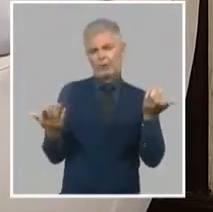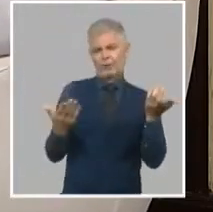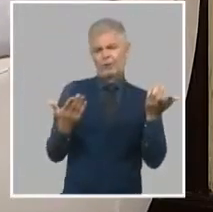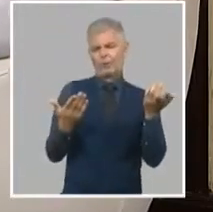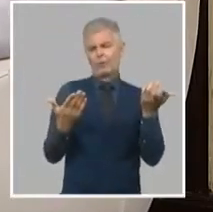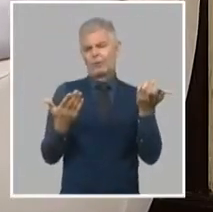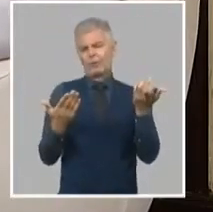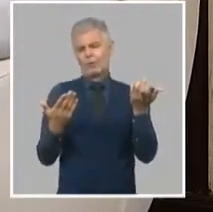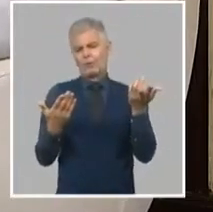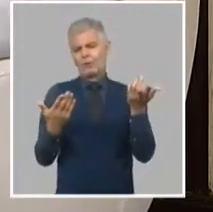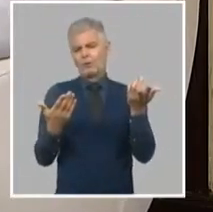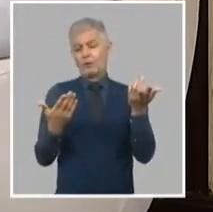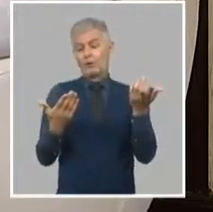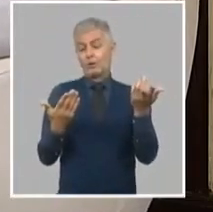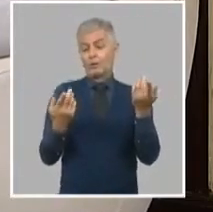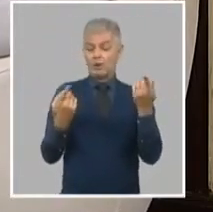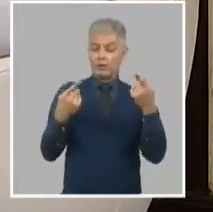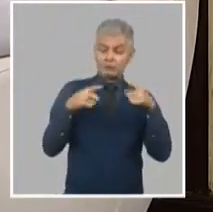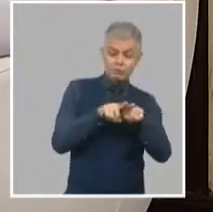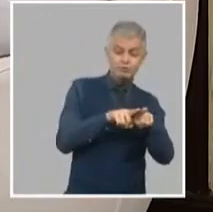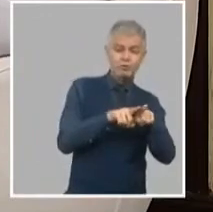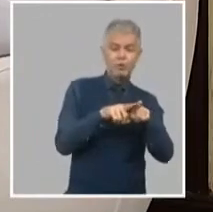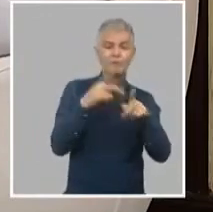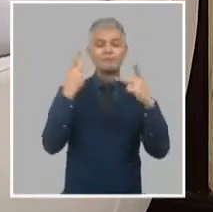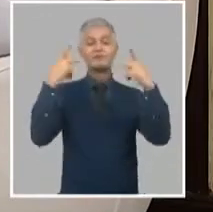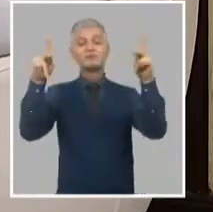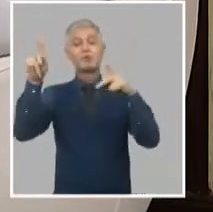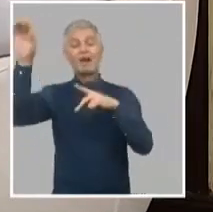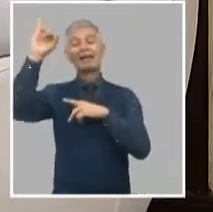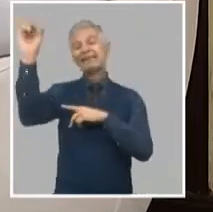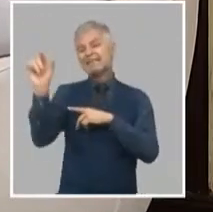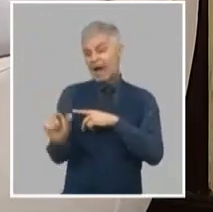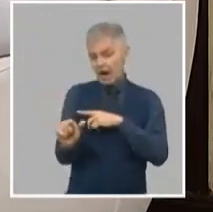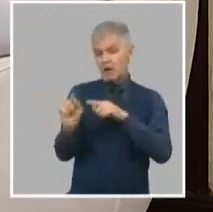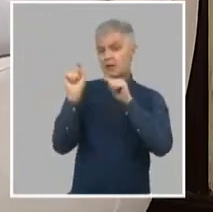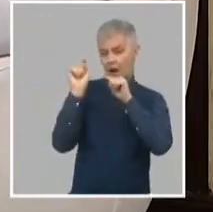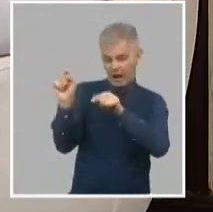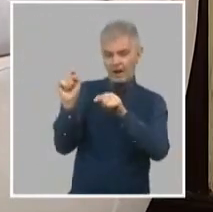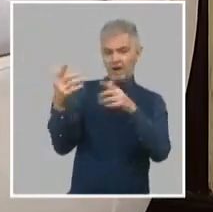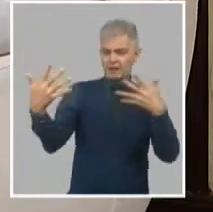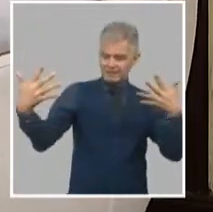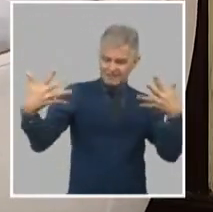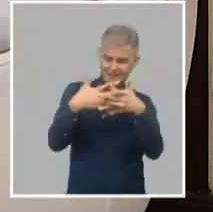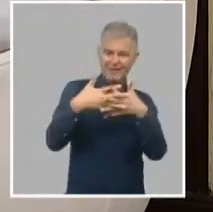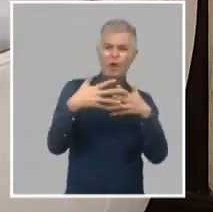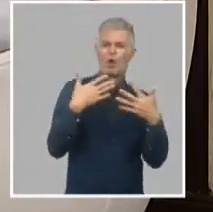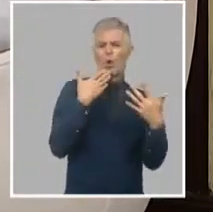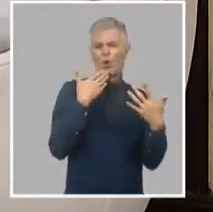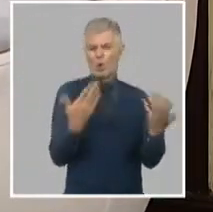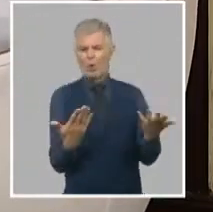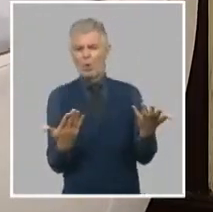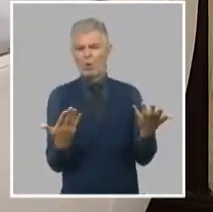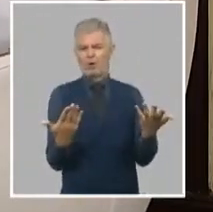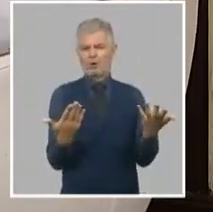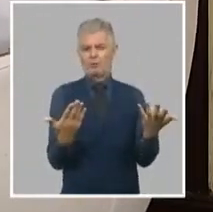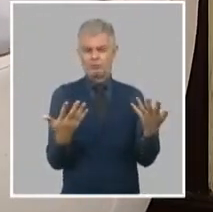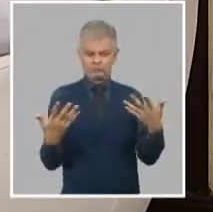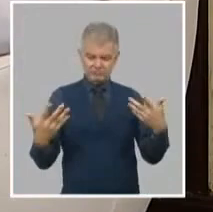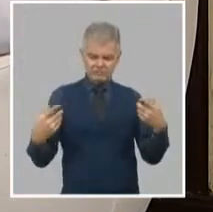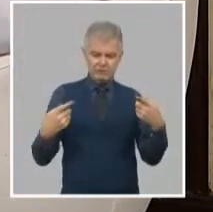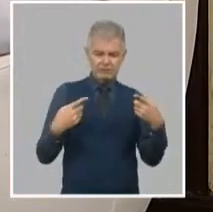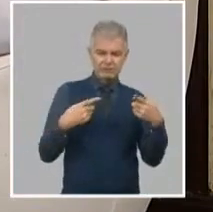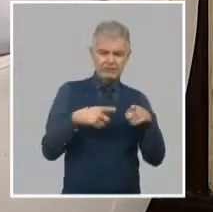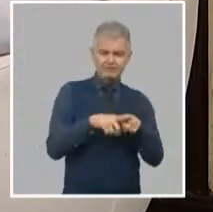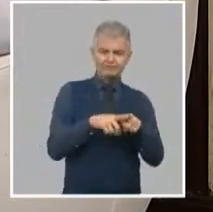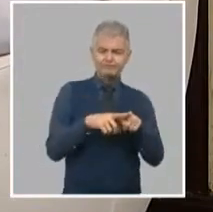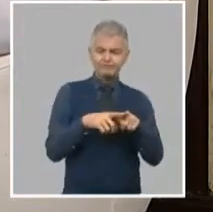con los profesionales italianos cuando llegaron a ese lugar, y cómo aglutinar, ¿no? Pudiéramos